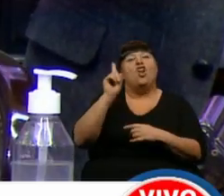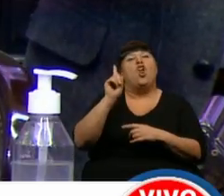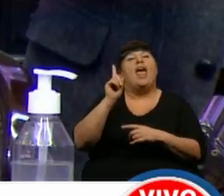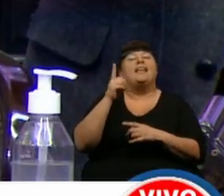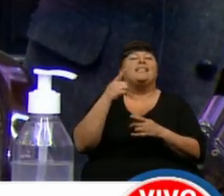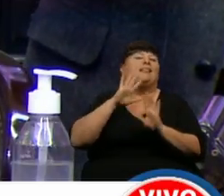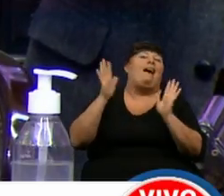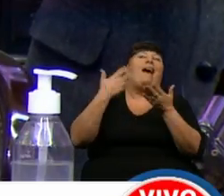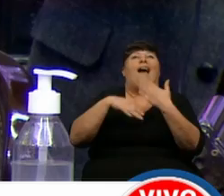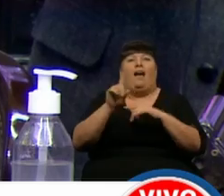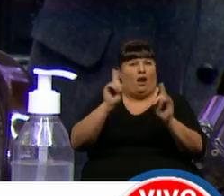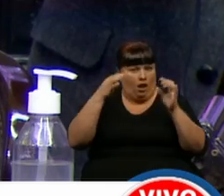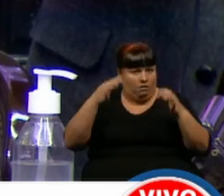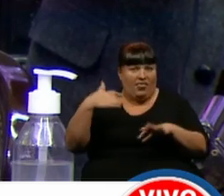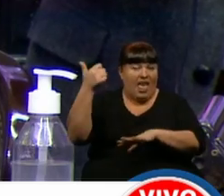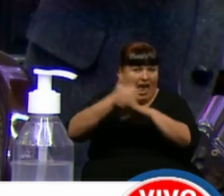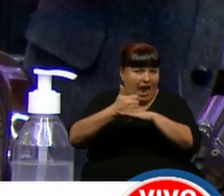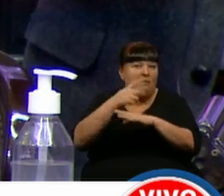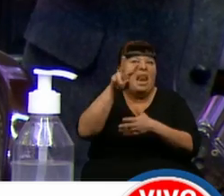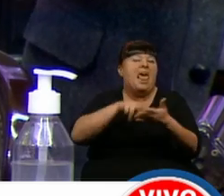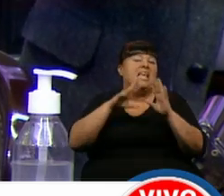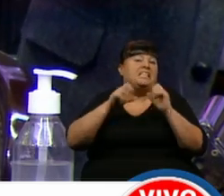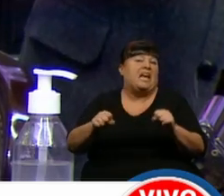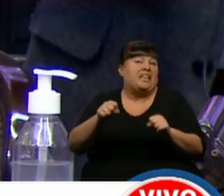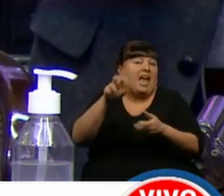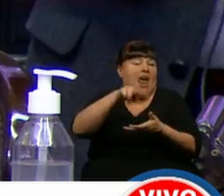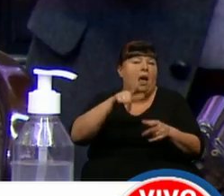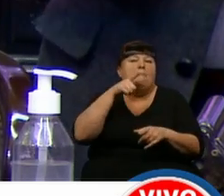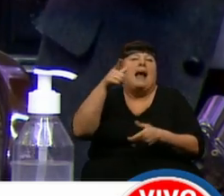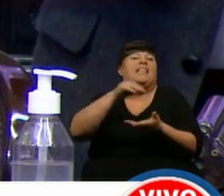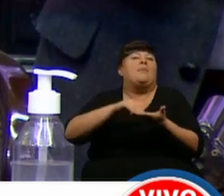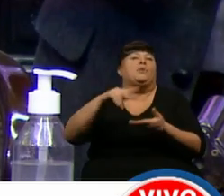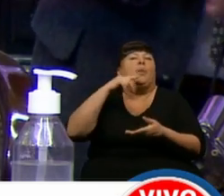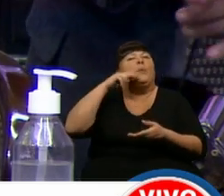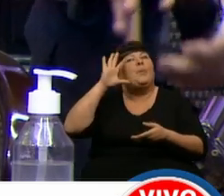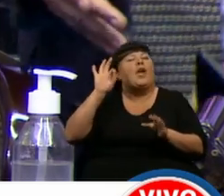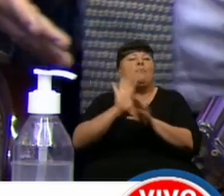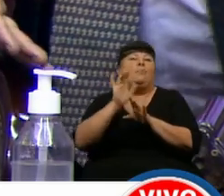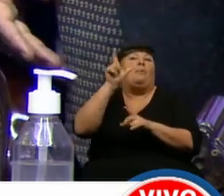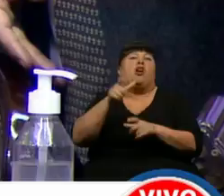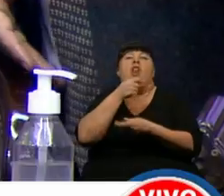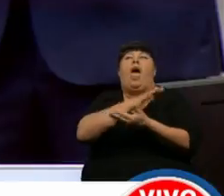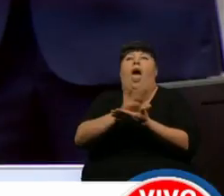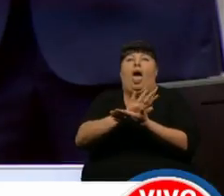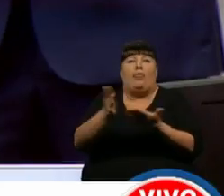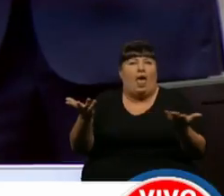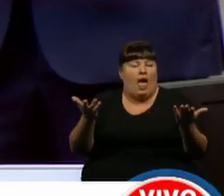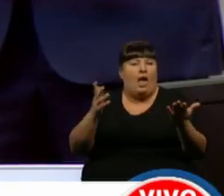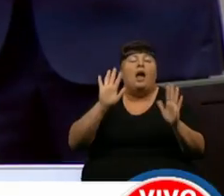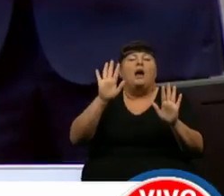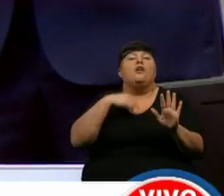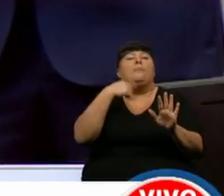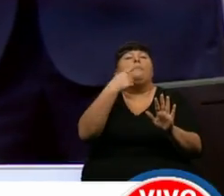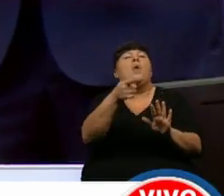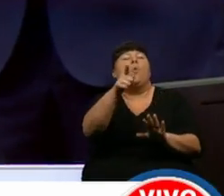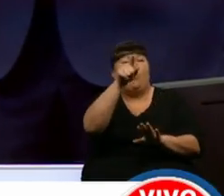íbamos a estar sea utilizar absolutamente todo por la verdad que se leyó por secretaria como si el diputado vivero hubiese sido una figura abstracta luego lo que consultó y